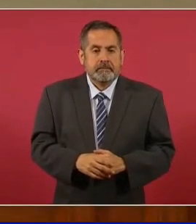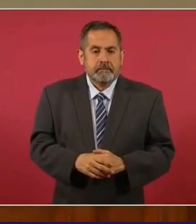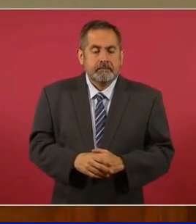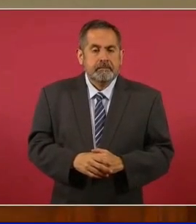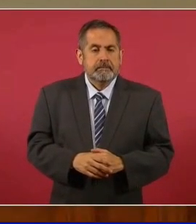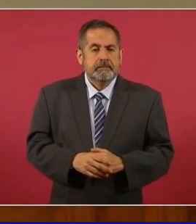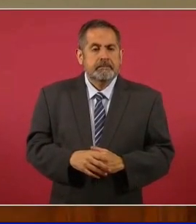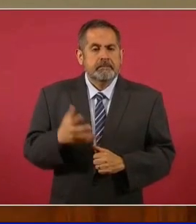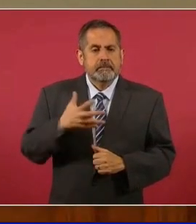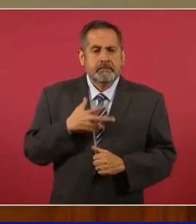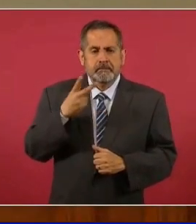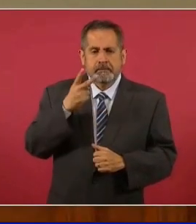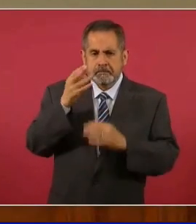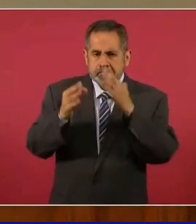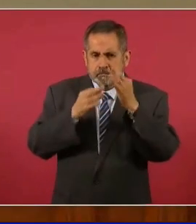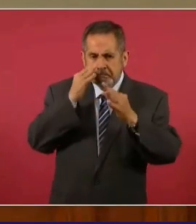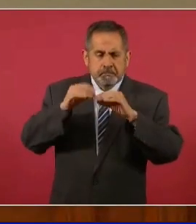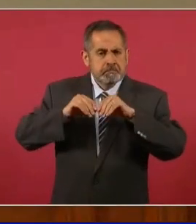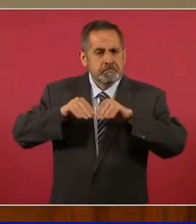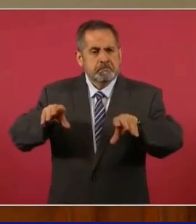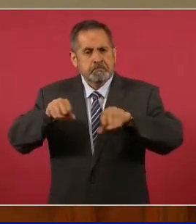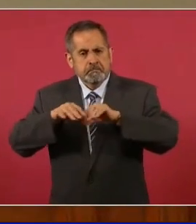dos campañas